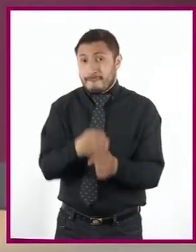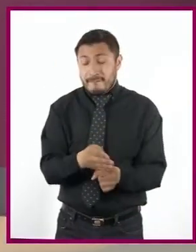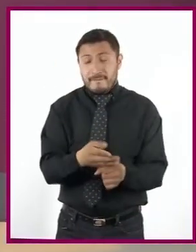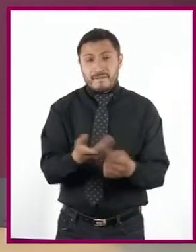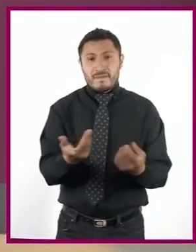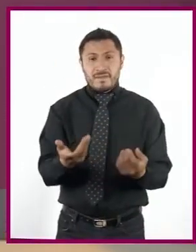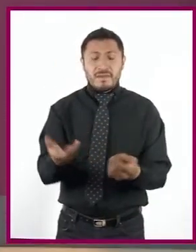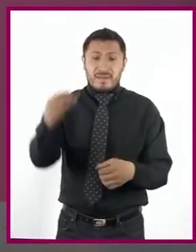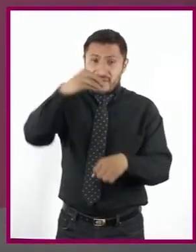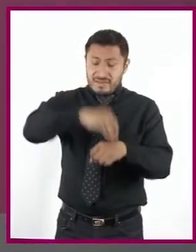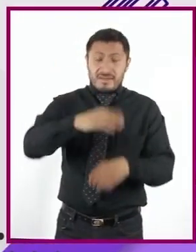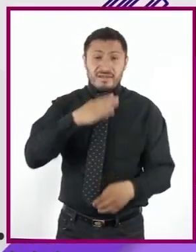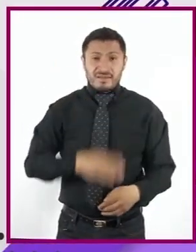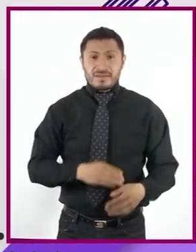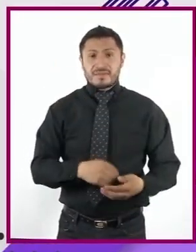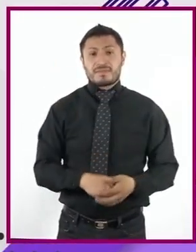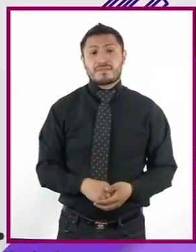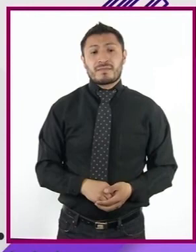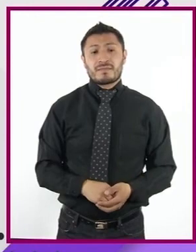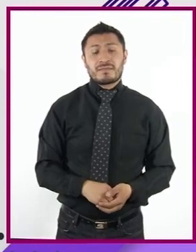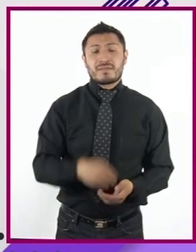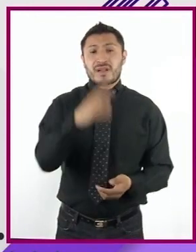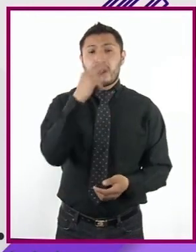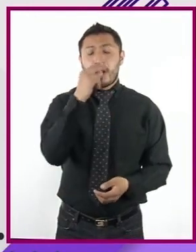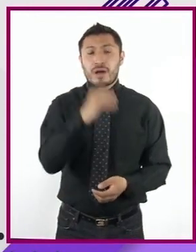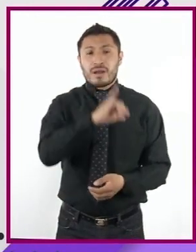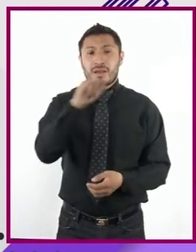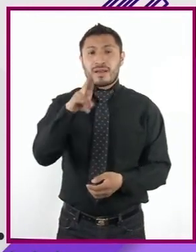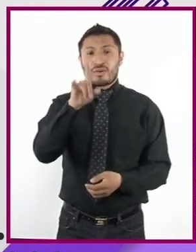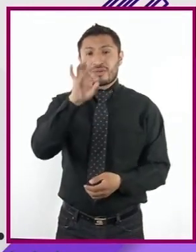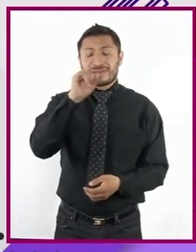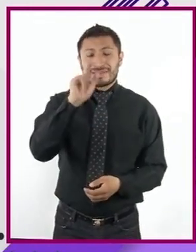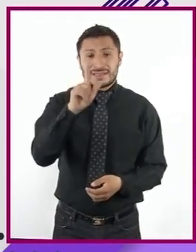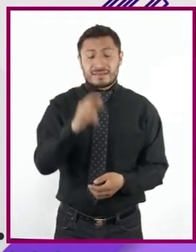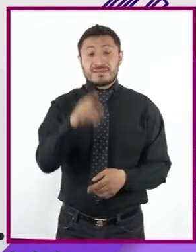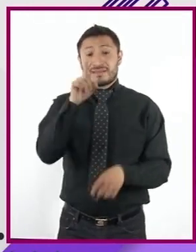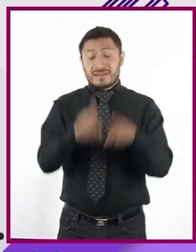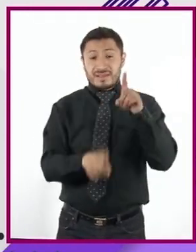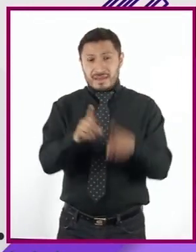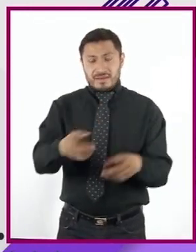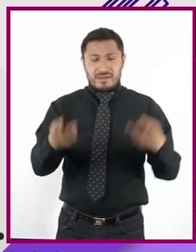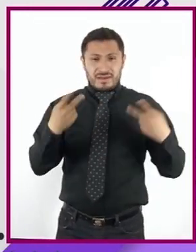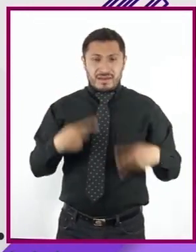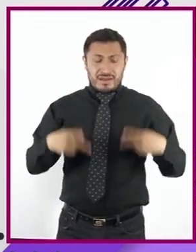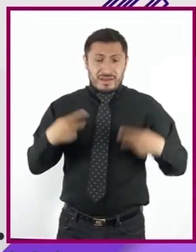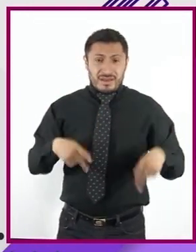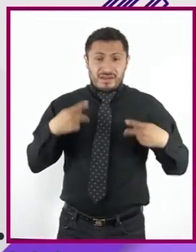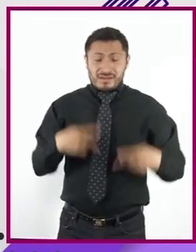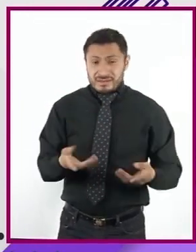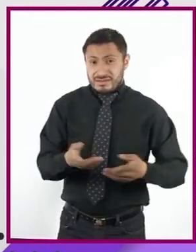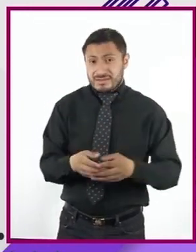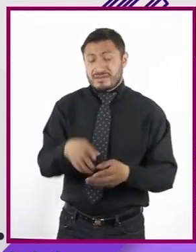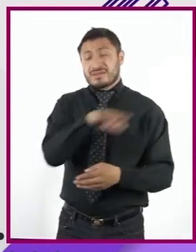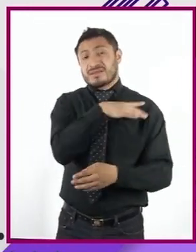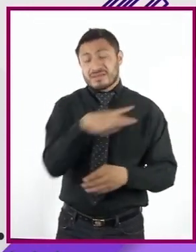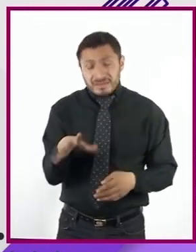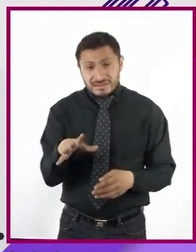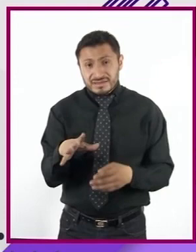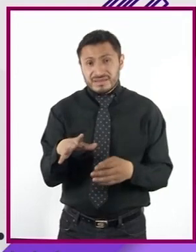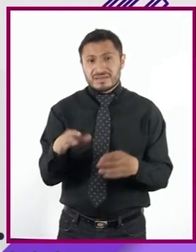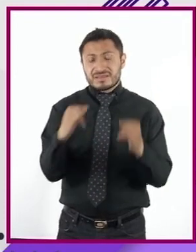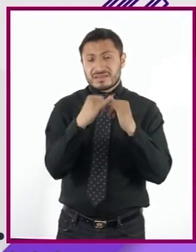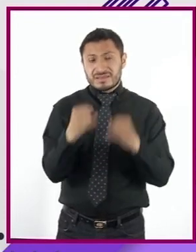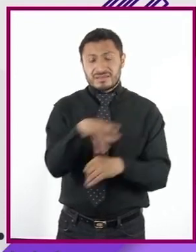de impartir justicia. Policía Judicial. Depende de las Procuradurías Generales de Justicia